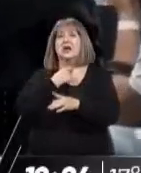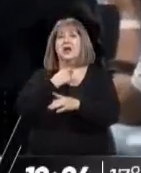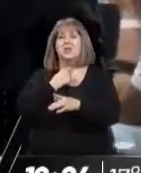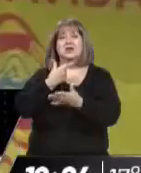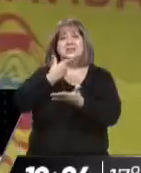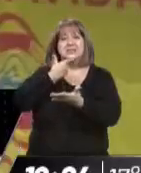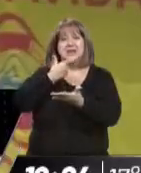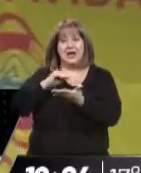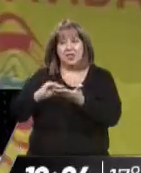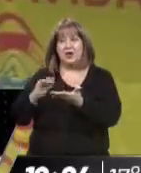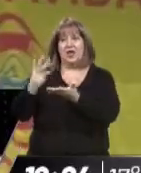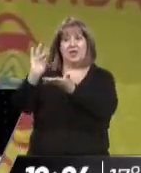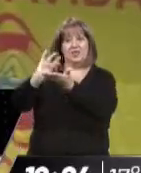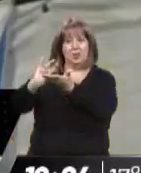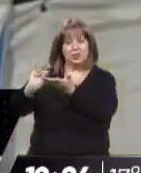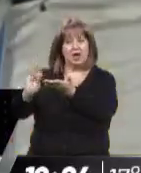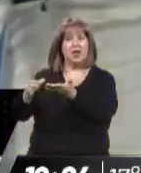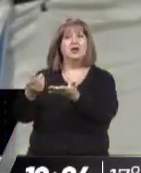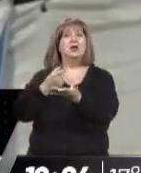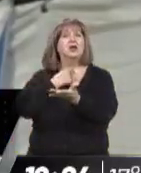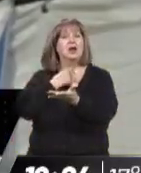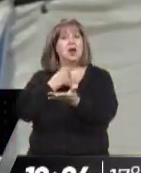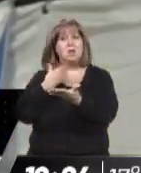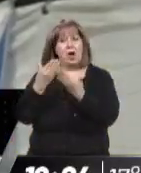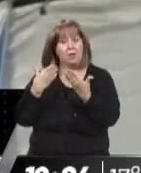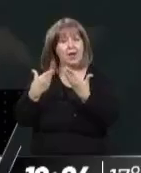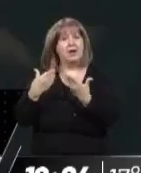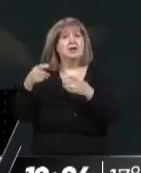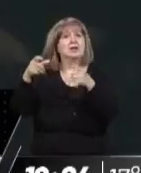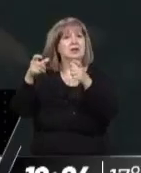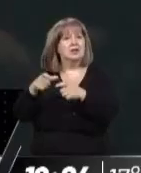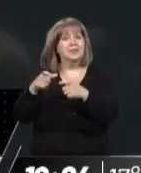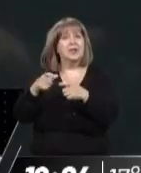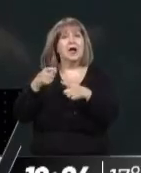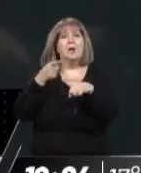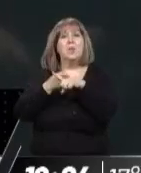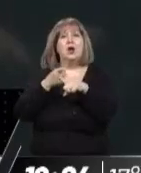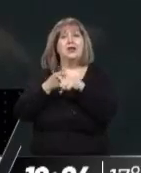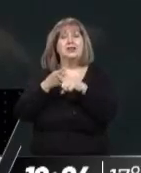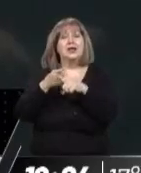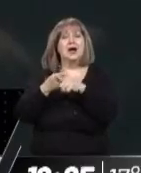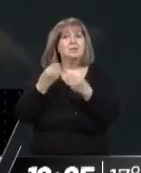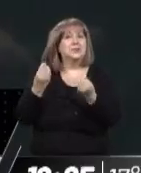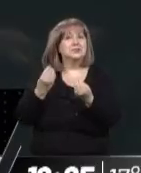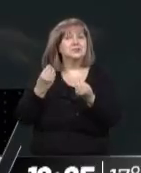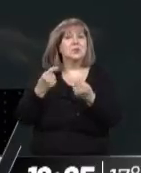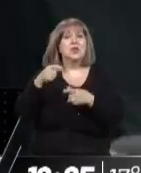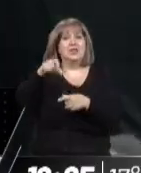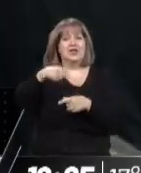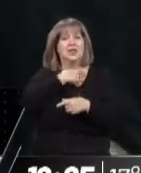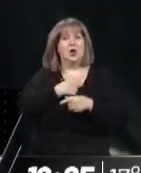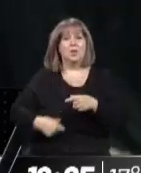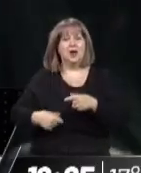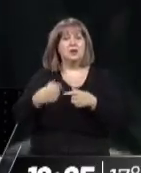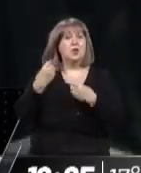diputados y senadores y queremos discutir un elemento que ellos critican fuertemente, la política macroeconómica de este gobierno.